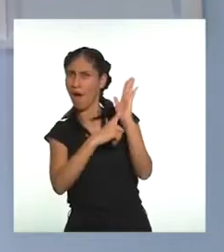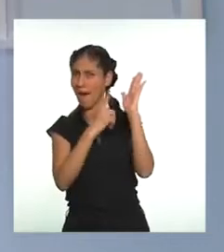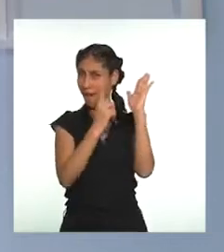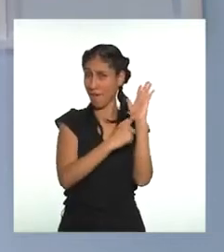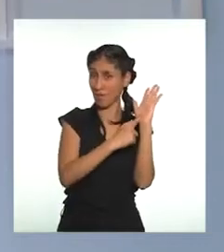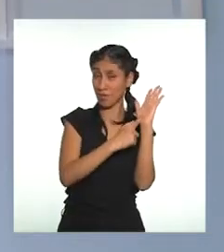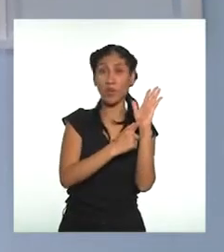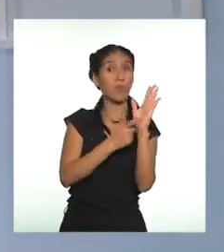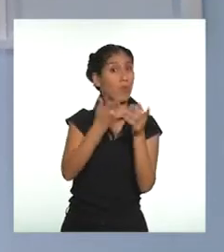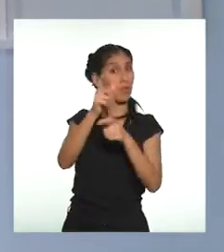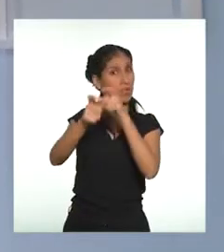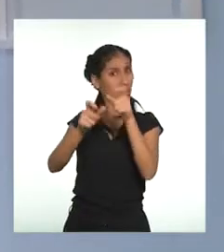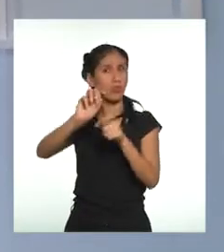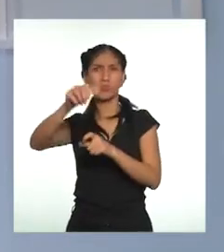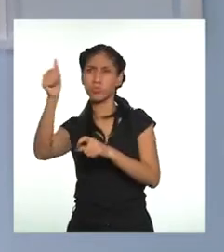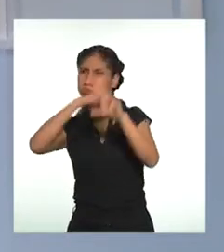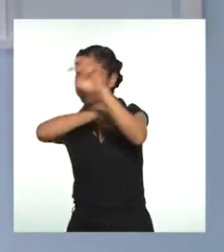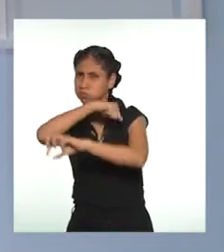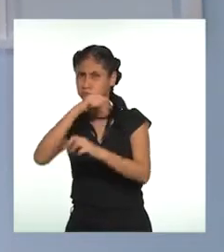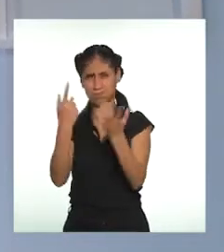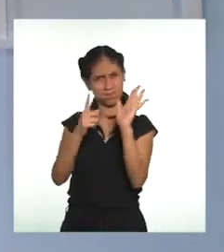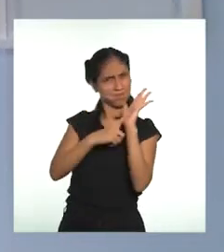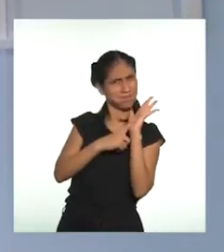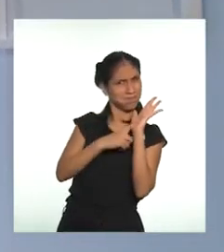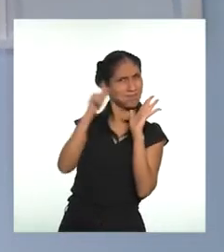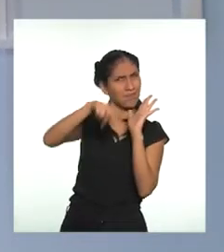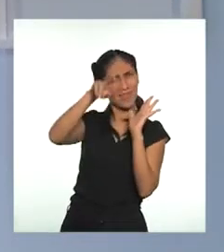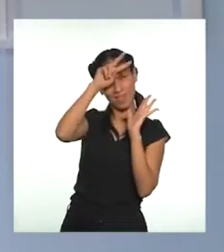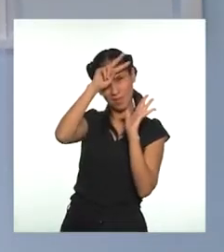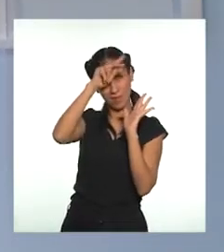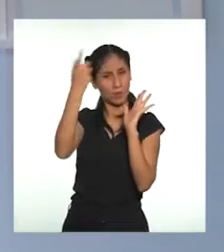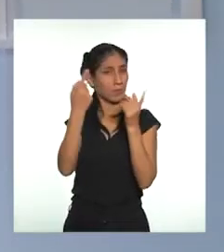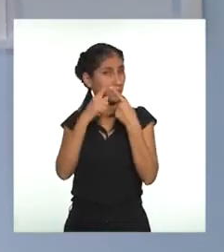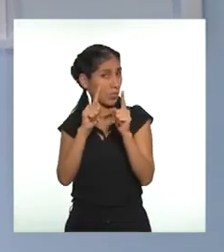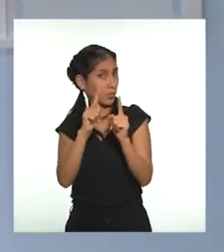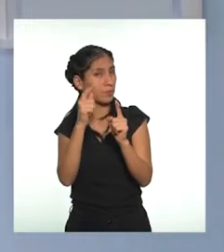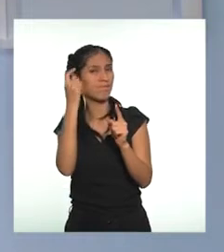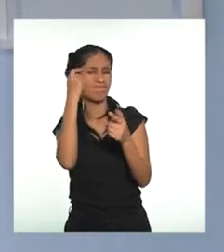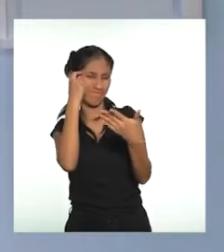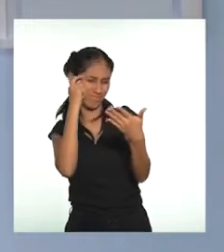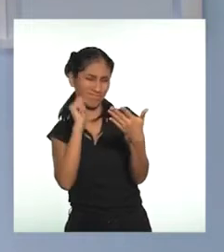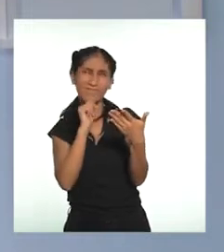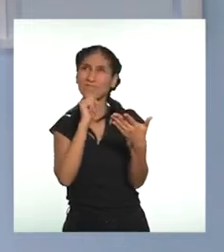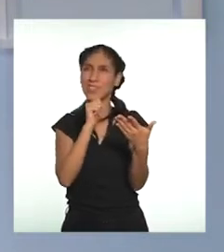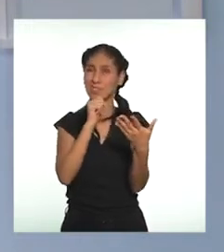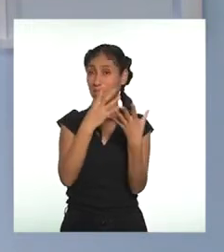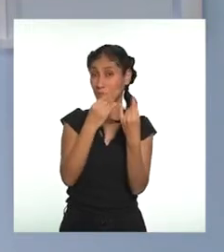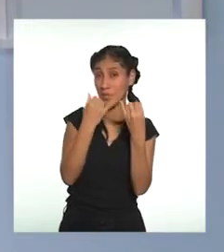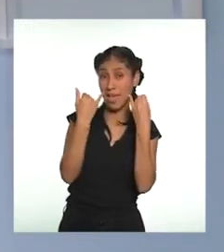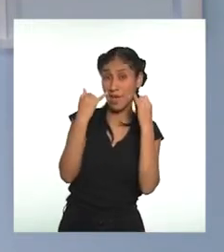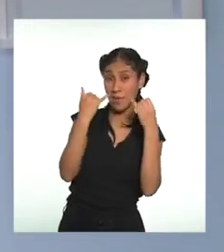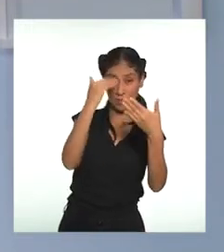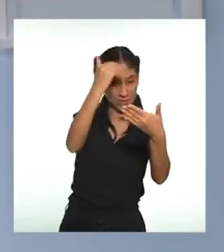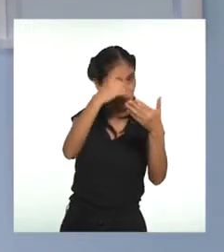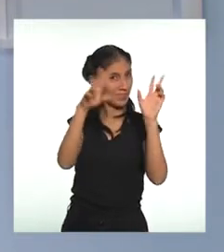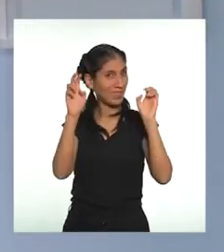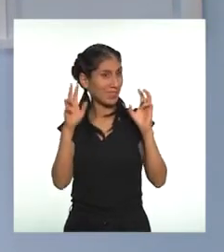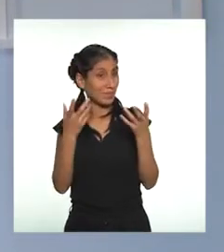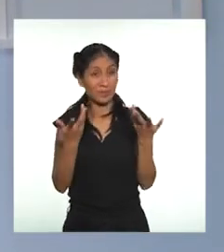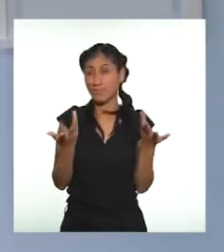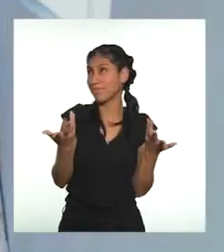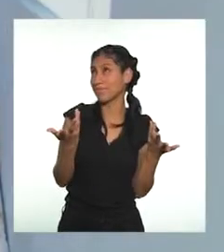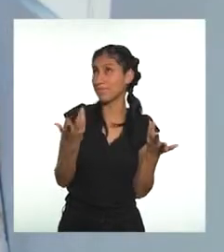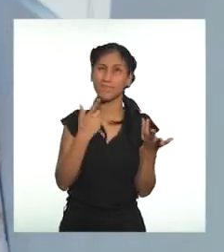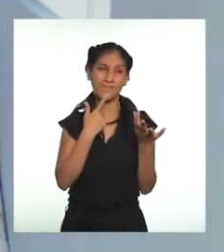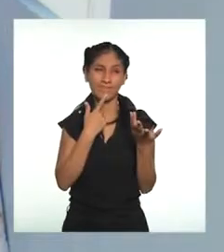a las contribuciones de los pueblos indígenas al Perú. Pero reconozco que aún no tengo tanta información sobre el tema.